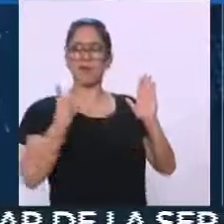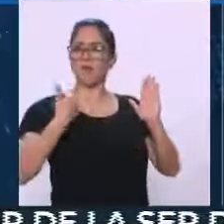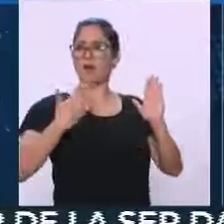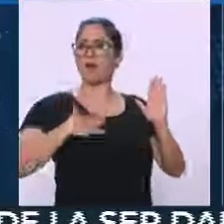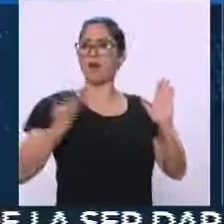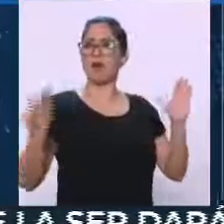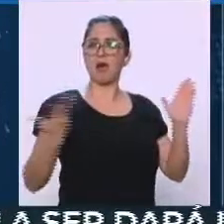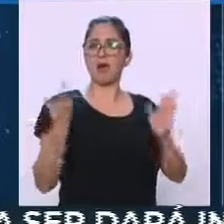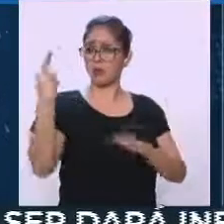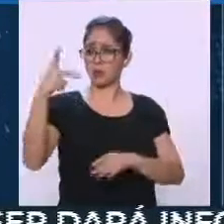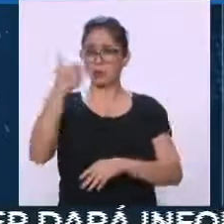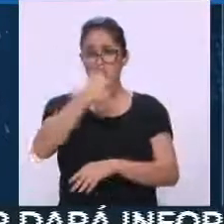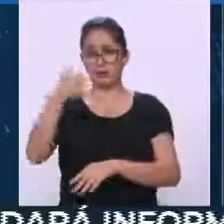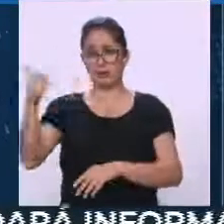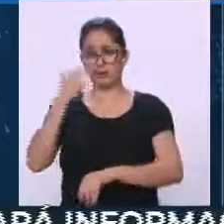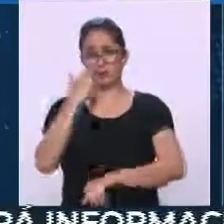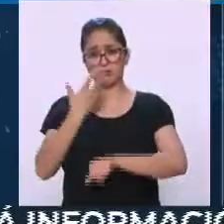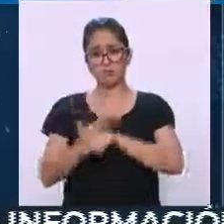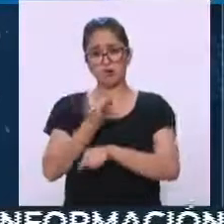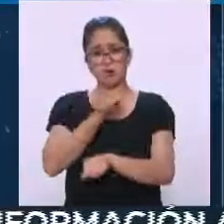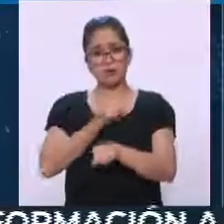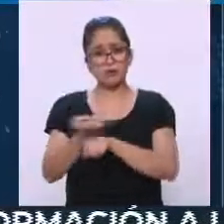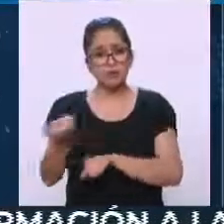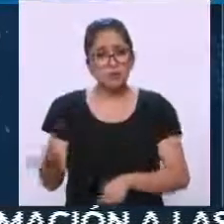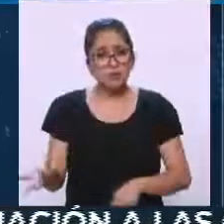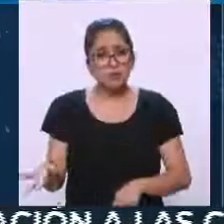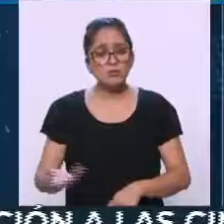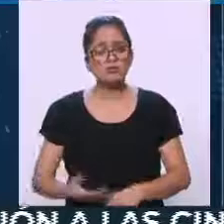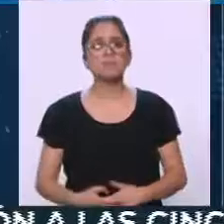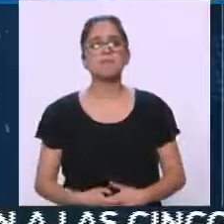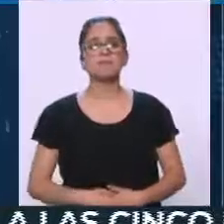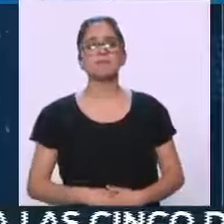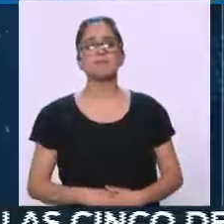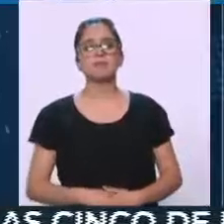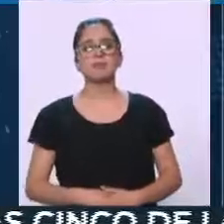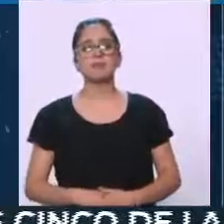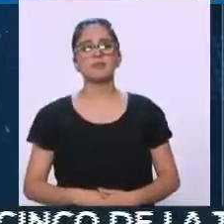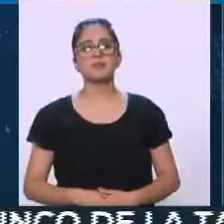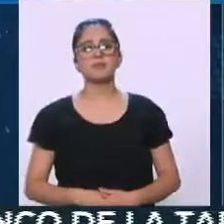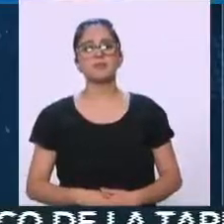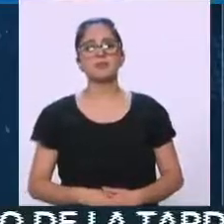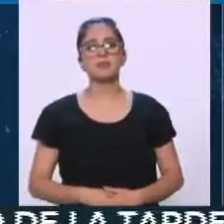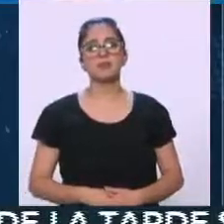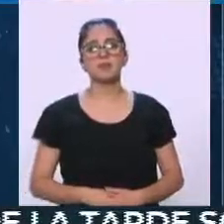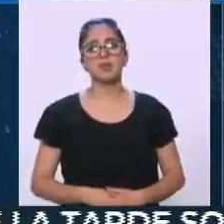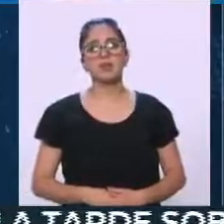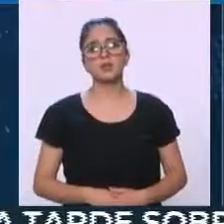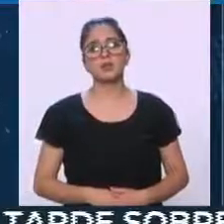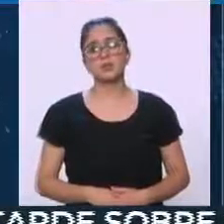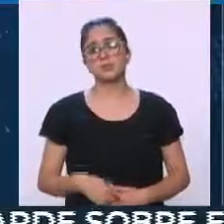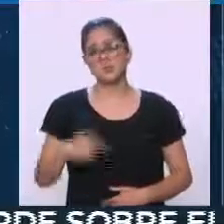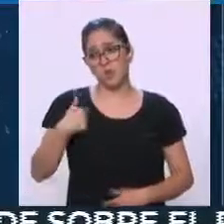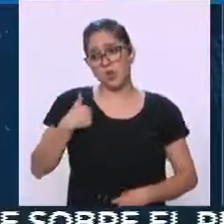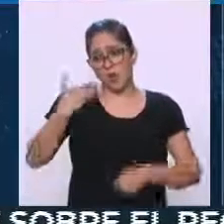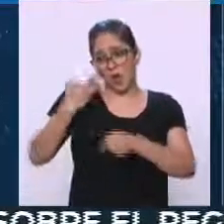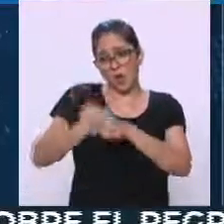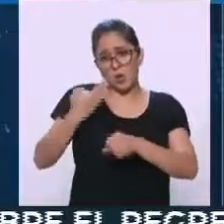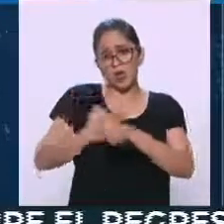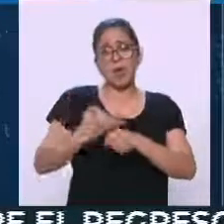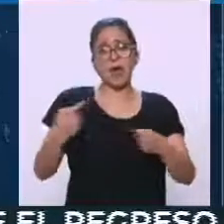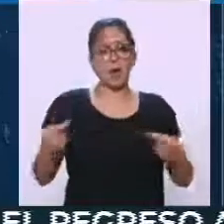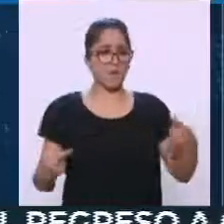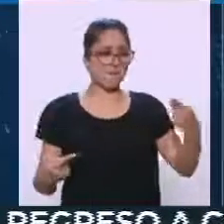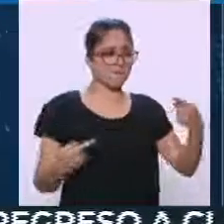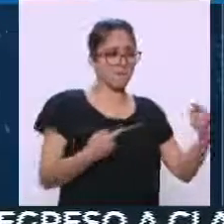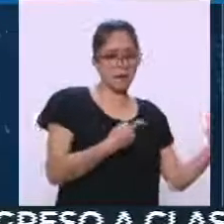estados? Mira, yo creo que a estas alturas absolutamente nadie le conviene una rivalidad entre la federación y los estados. Yo creo que